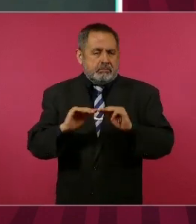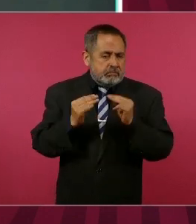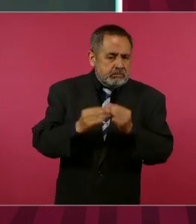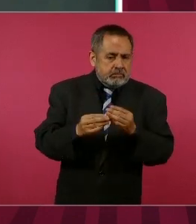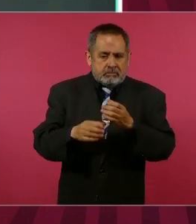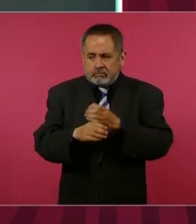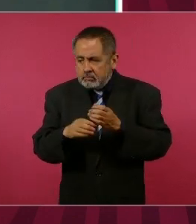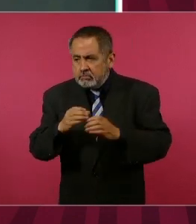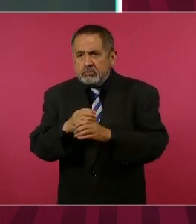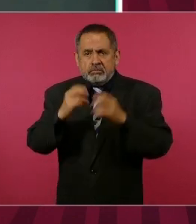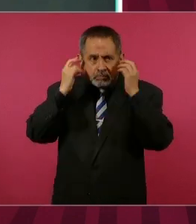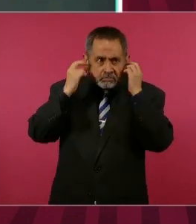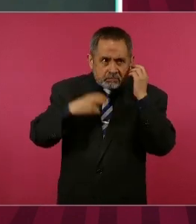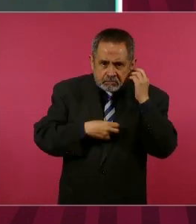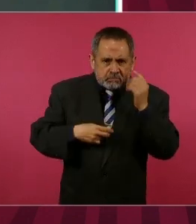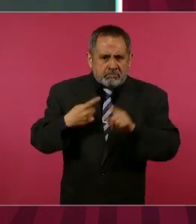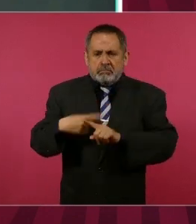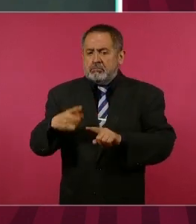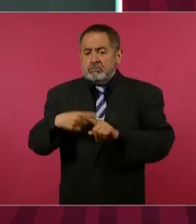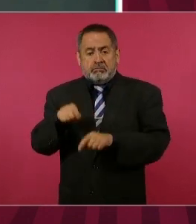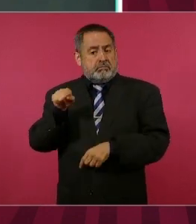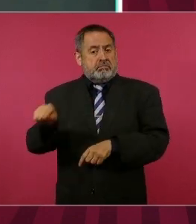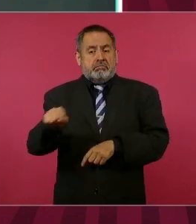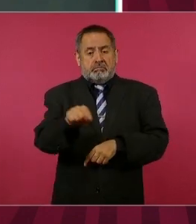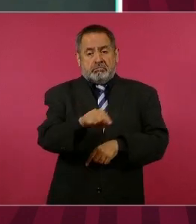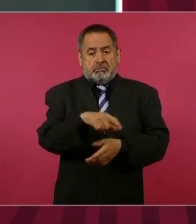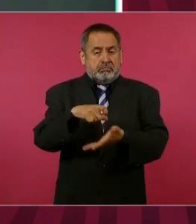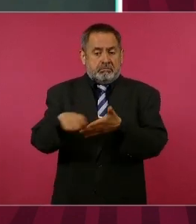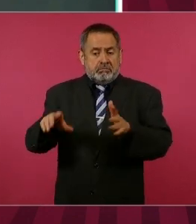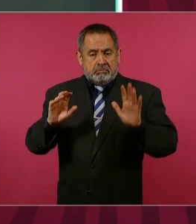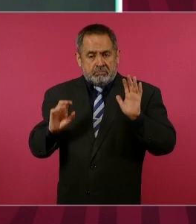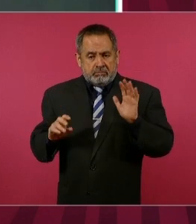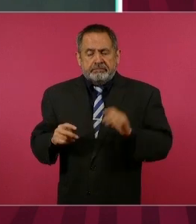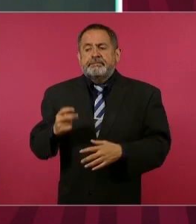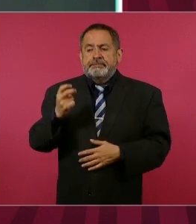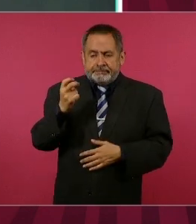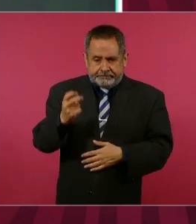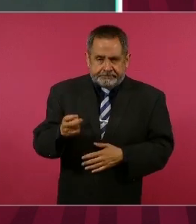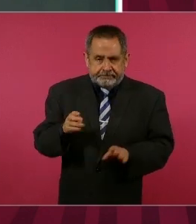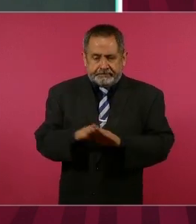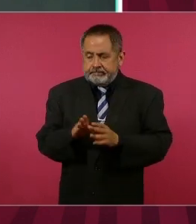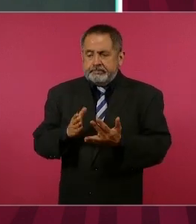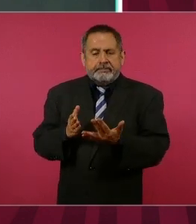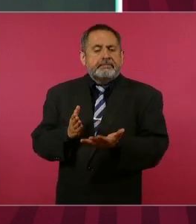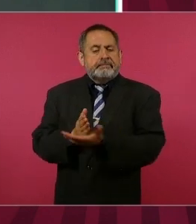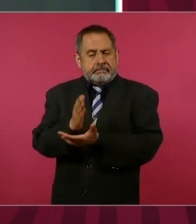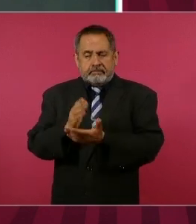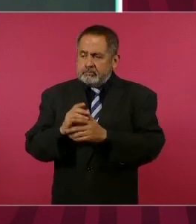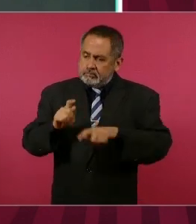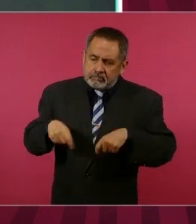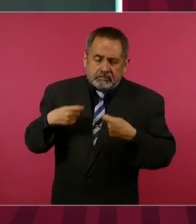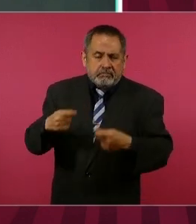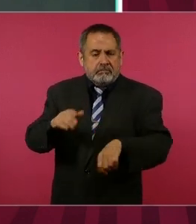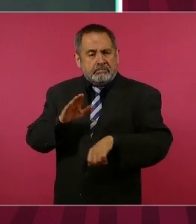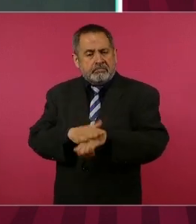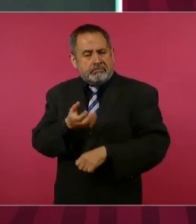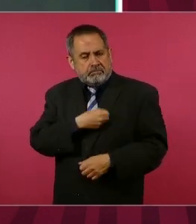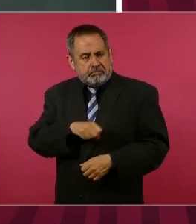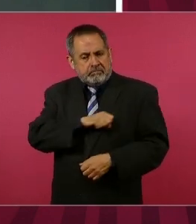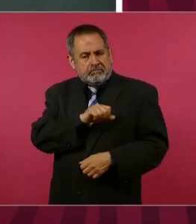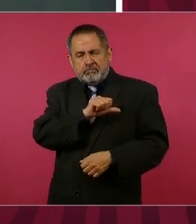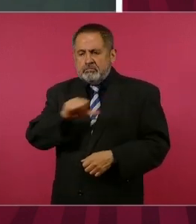en mobiliario. Entonces, está revolucionándose, sin duda, el acceso a la salud en nuestra